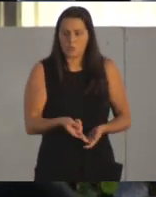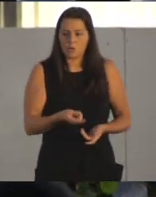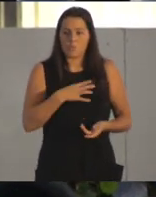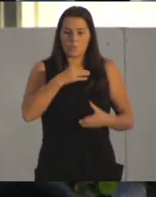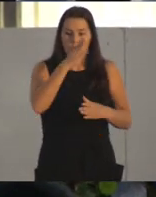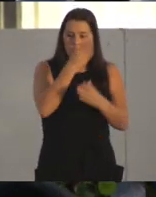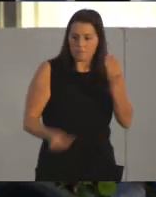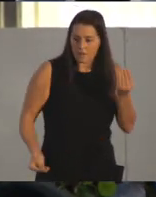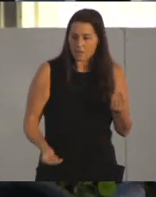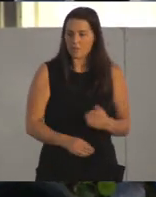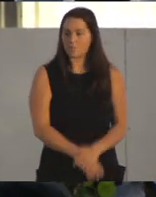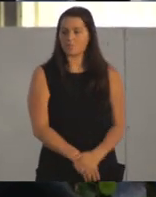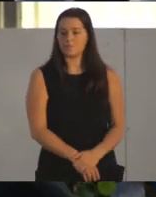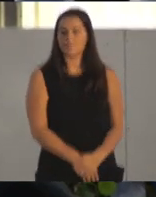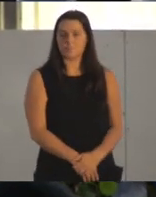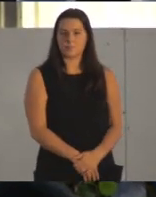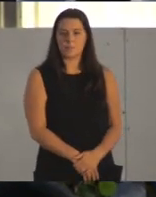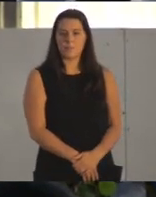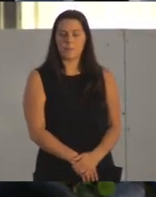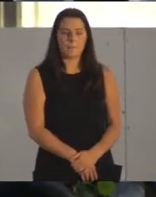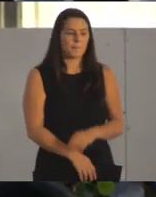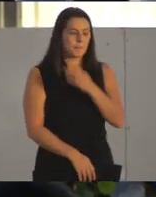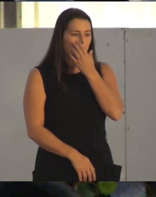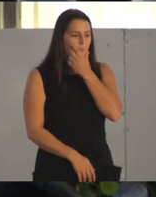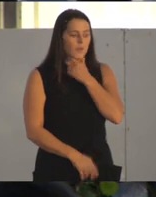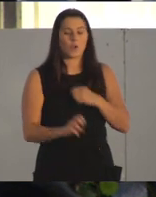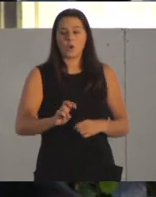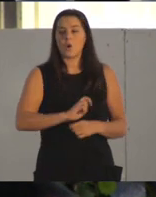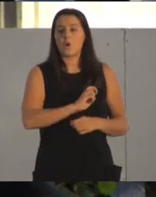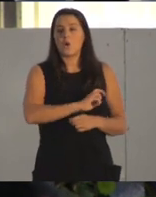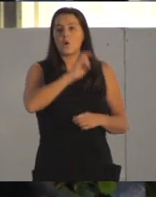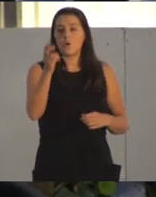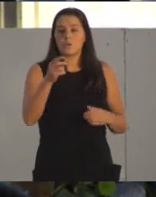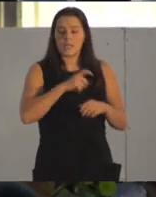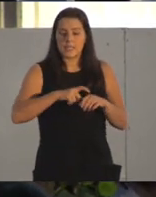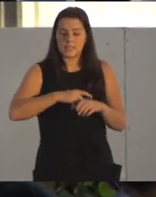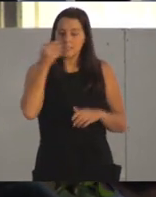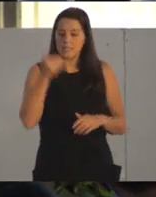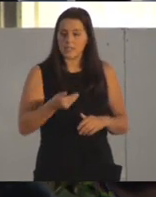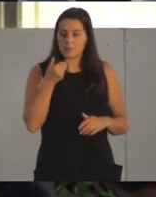cometiendo un gran error. ¿De acuerdo? Otro punto que sería muy importante